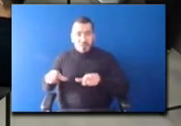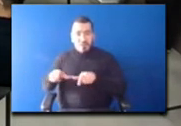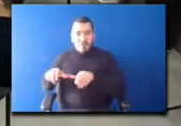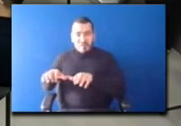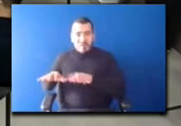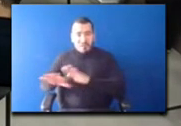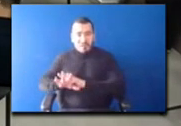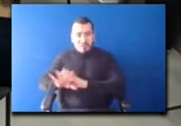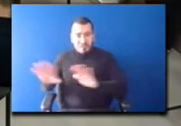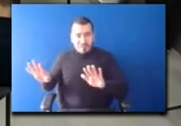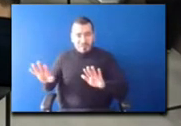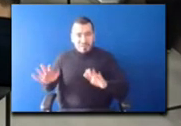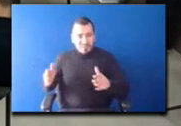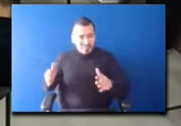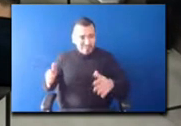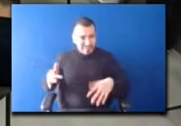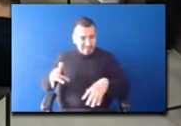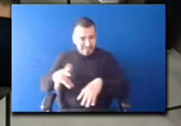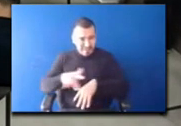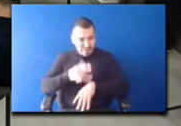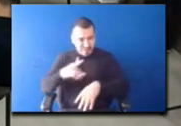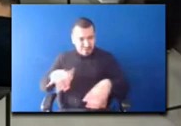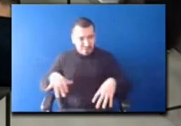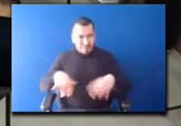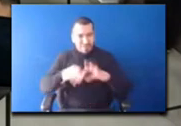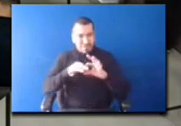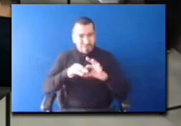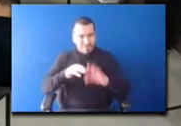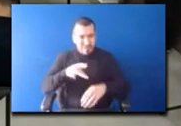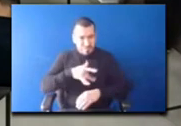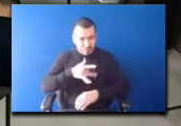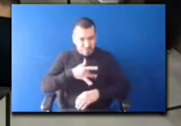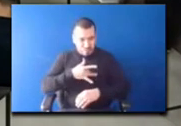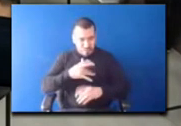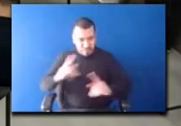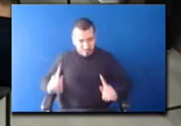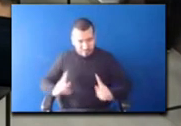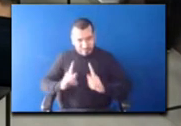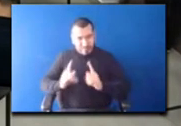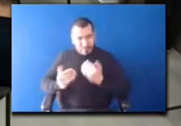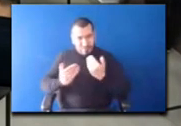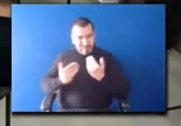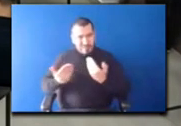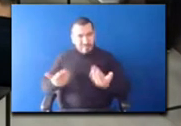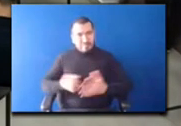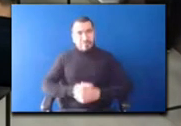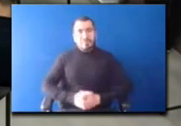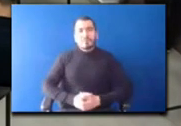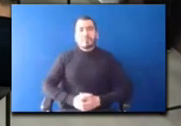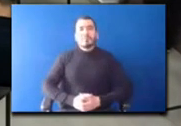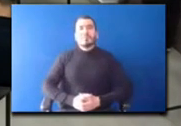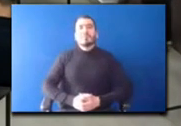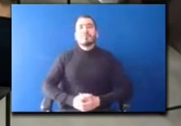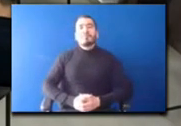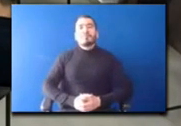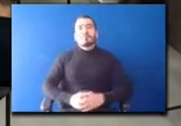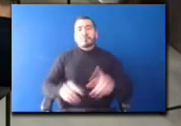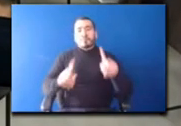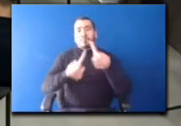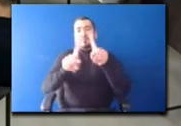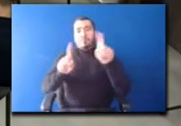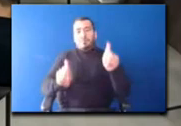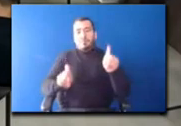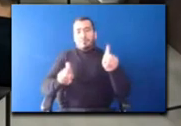esa conexión emocional que no podía faltar. Sí. Muchas gracias. Bueno, eso es una pregunta difícil, sobre todo